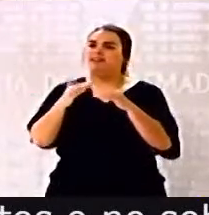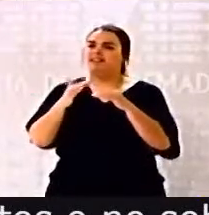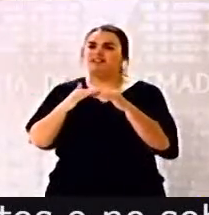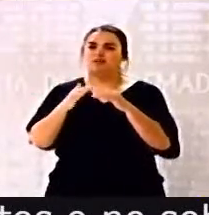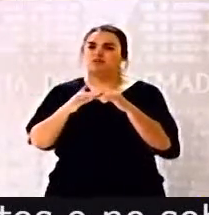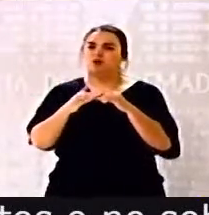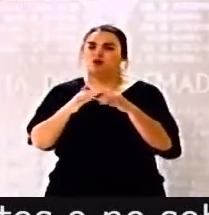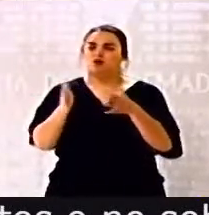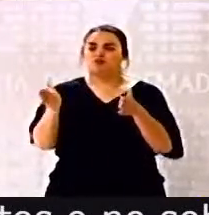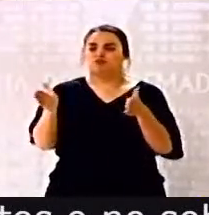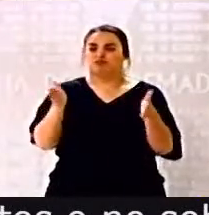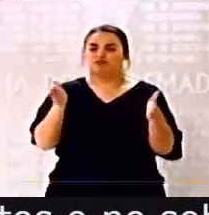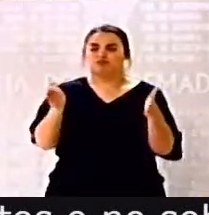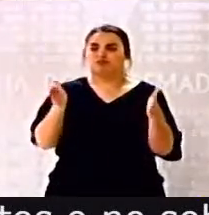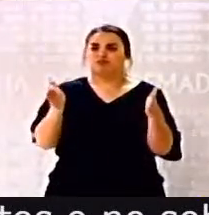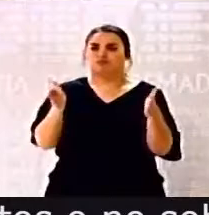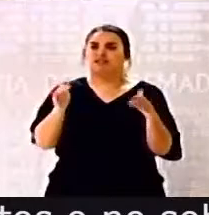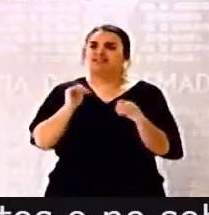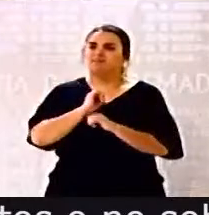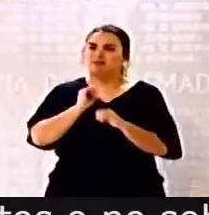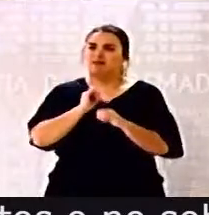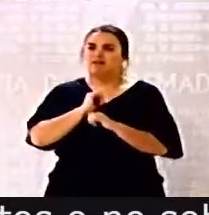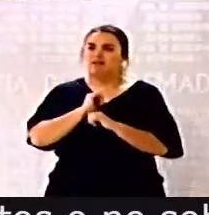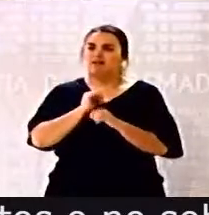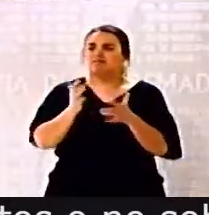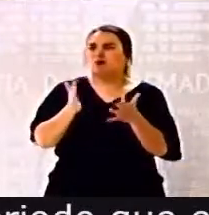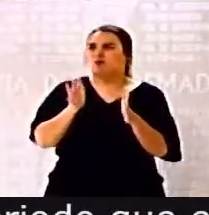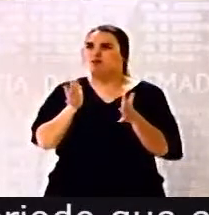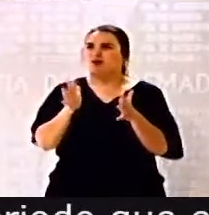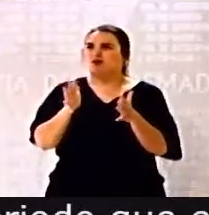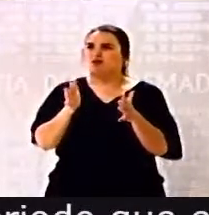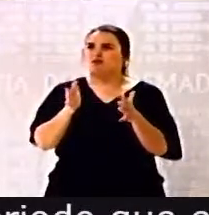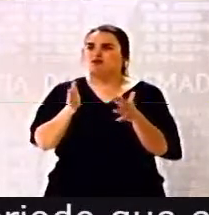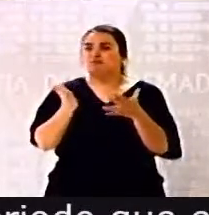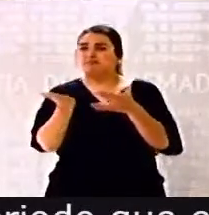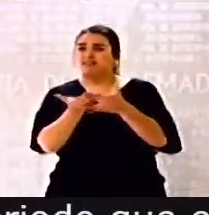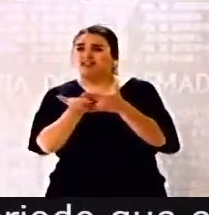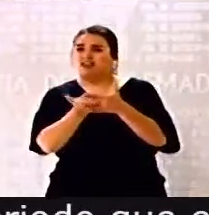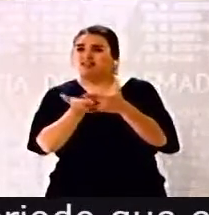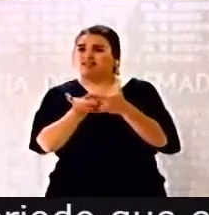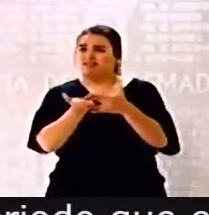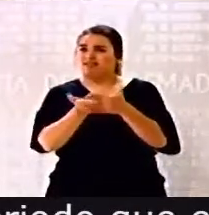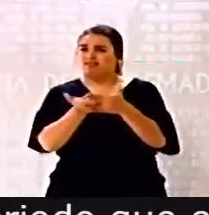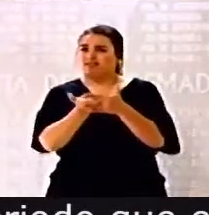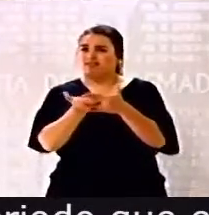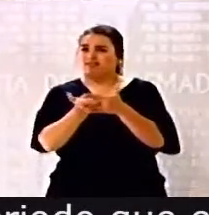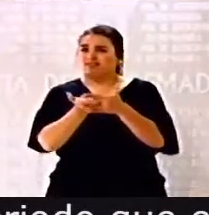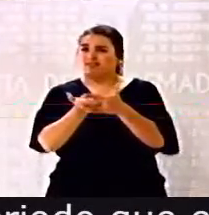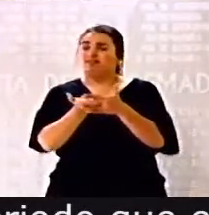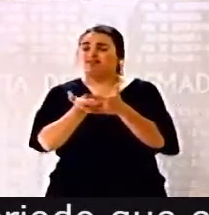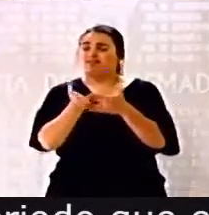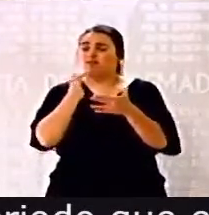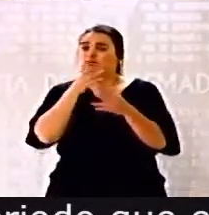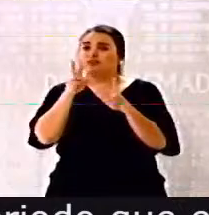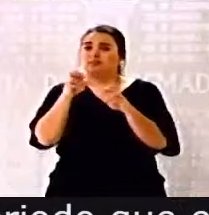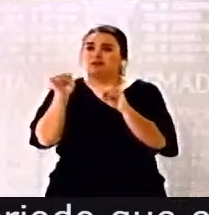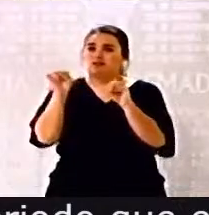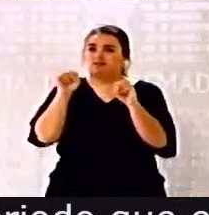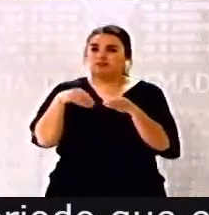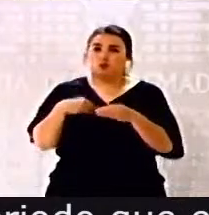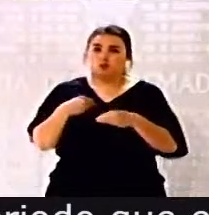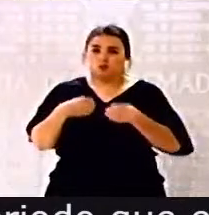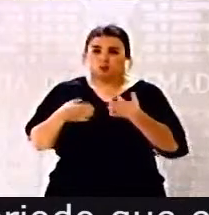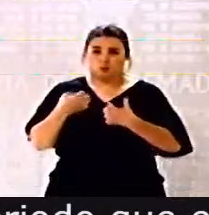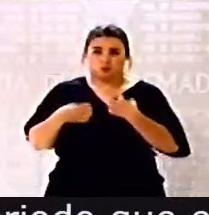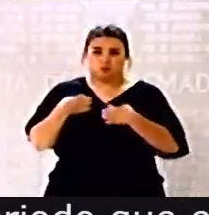darle un periodo que está comprendido en el medio del periodo de incubación. Como el periodo